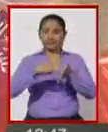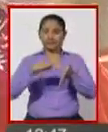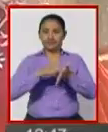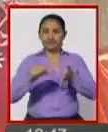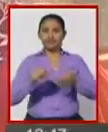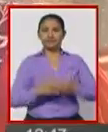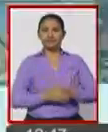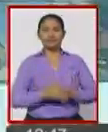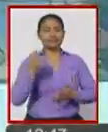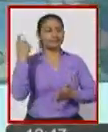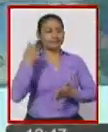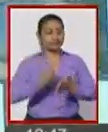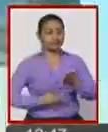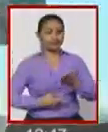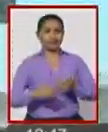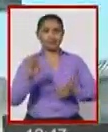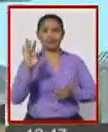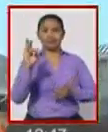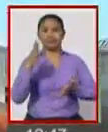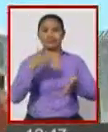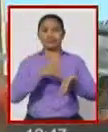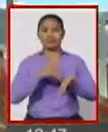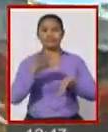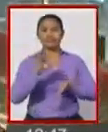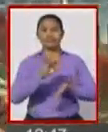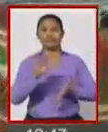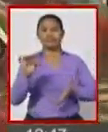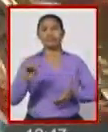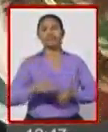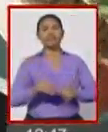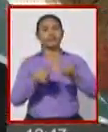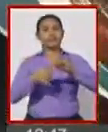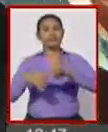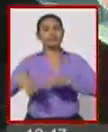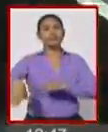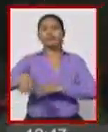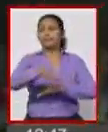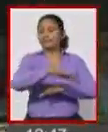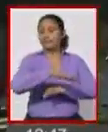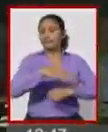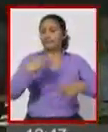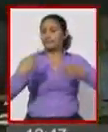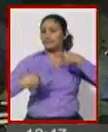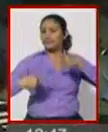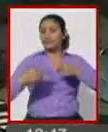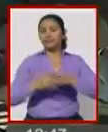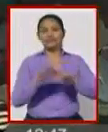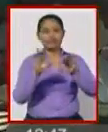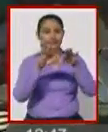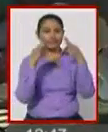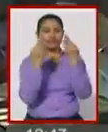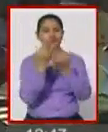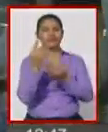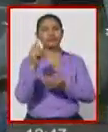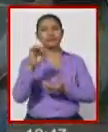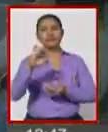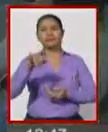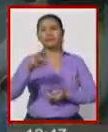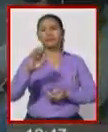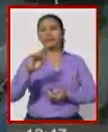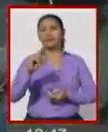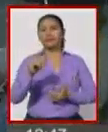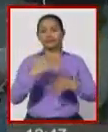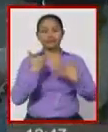pagado con multa. Son 7.848 metros cuadrados que están en disputa. La familia Tejerina asegura